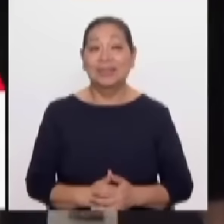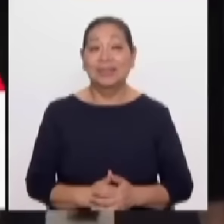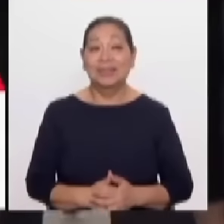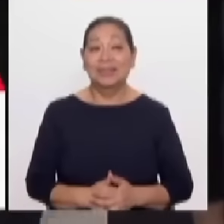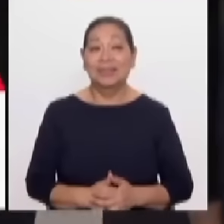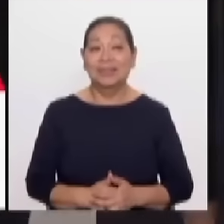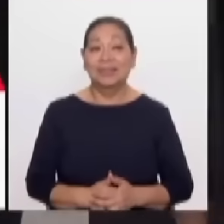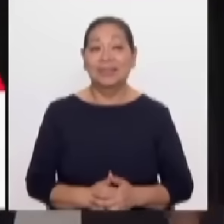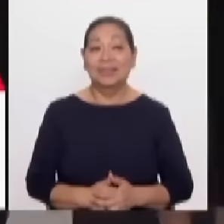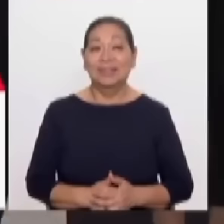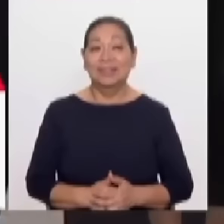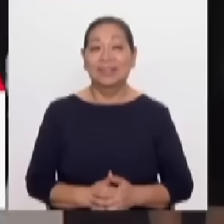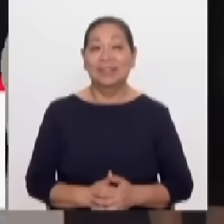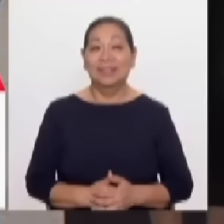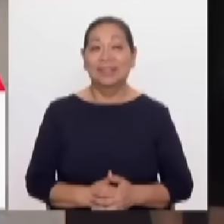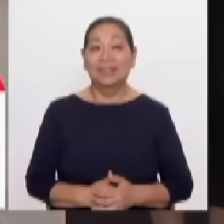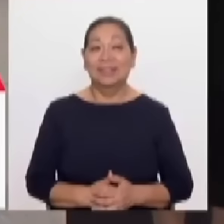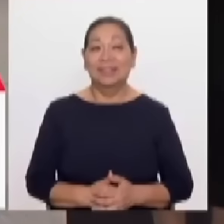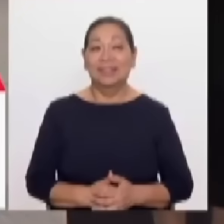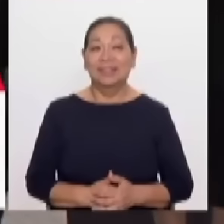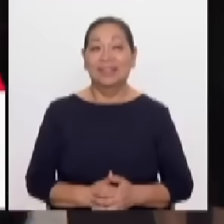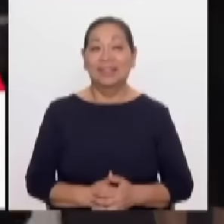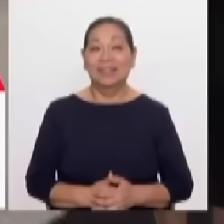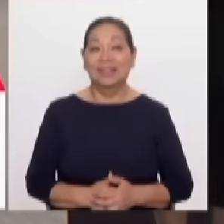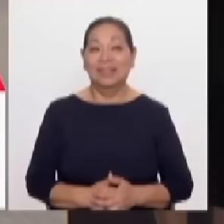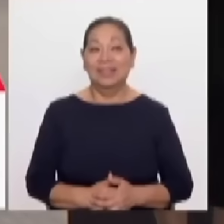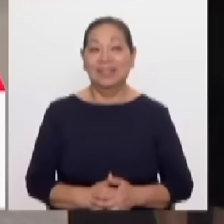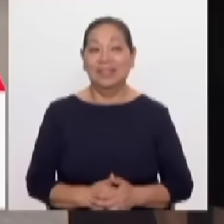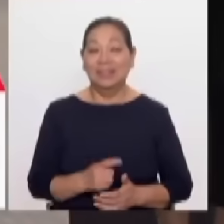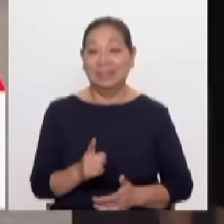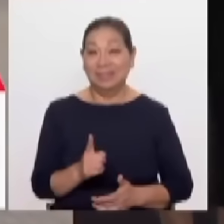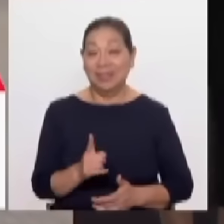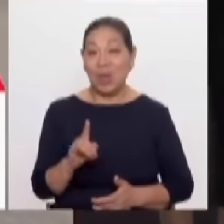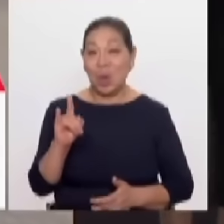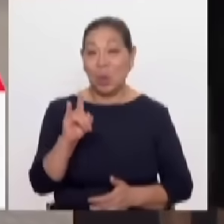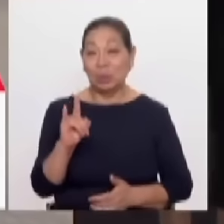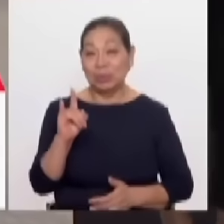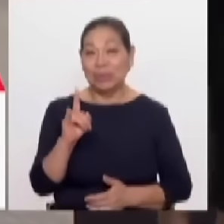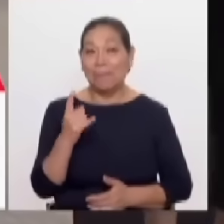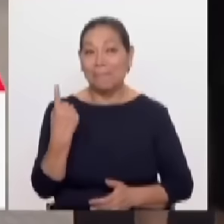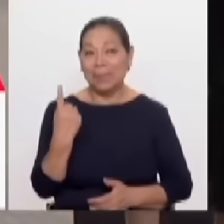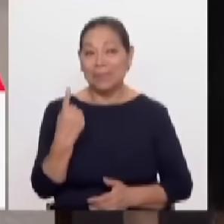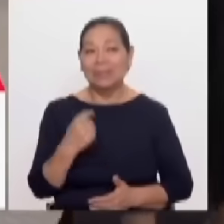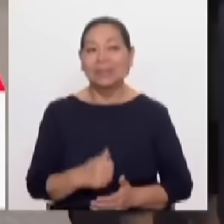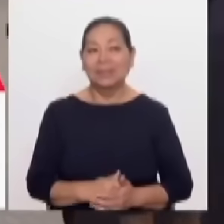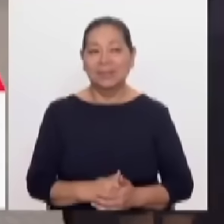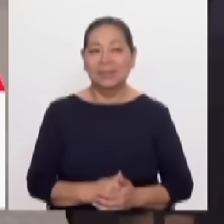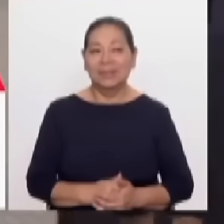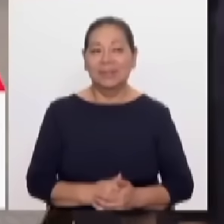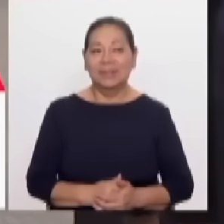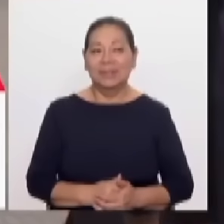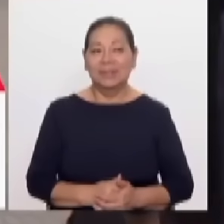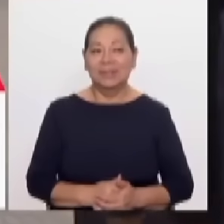a realizar el delevamiento de la placa de esta importante